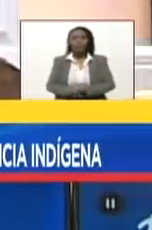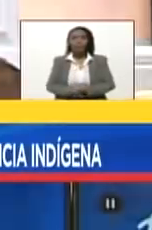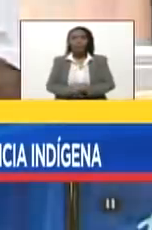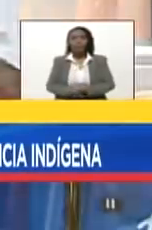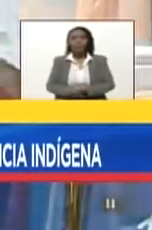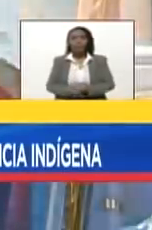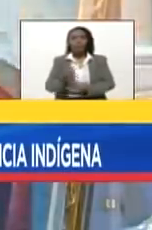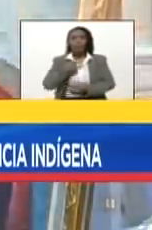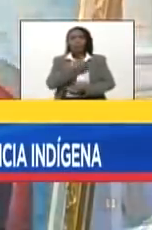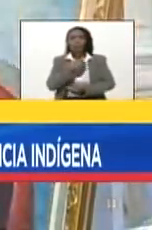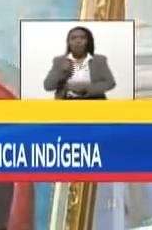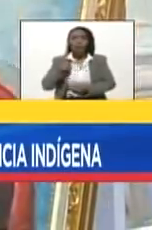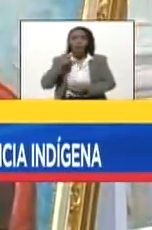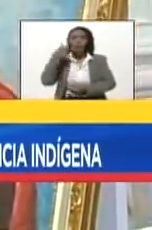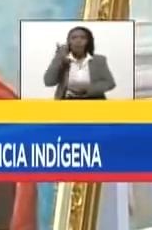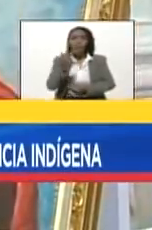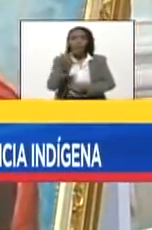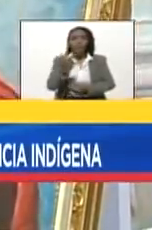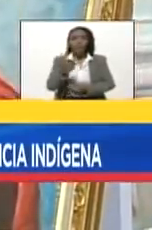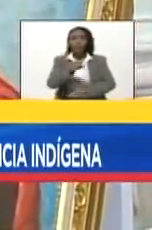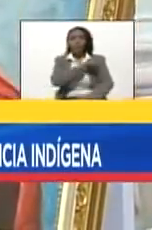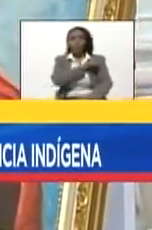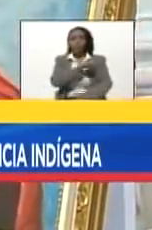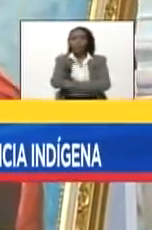Y quiero decirle, cumplo.